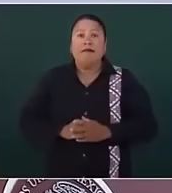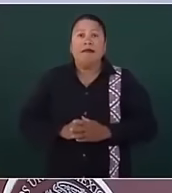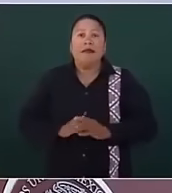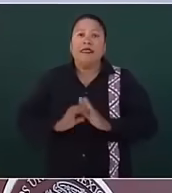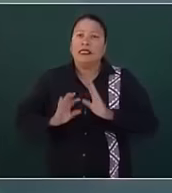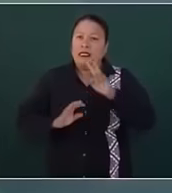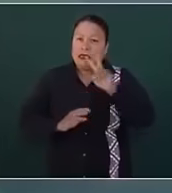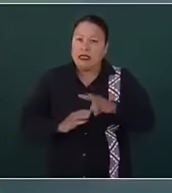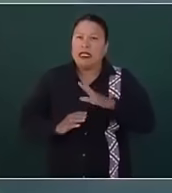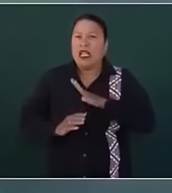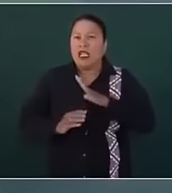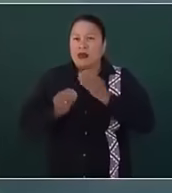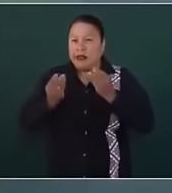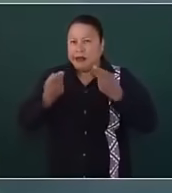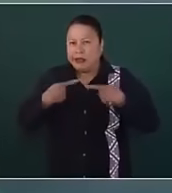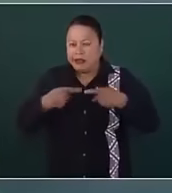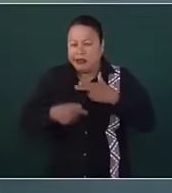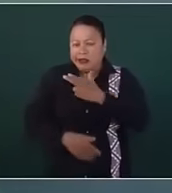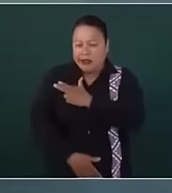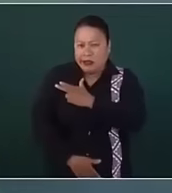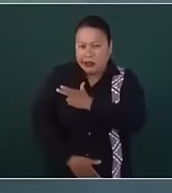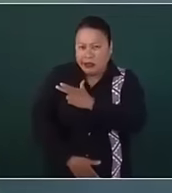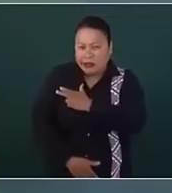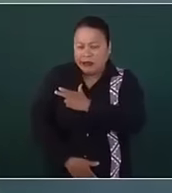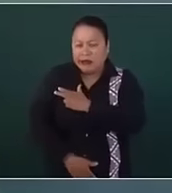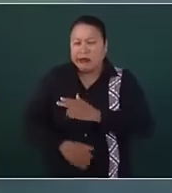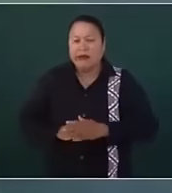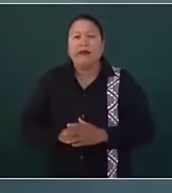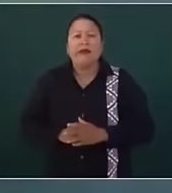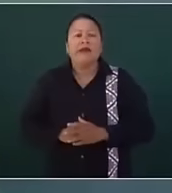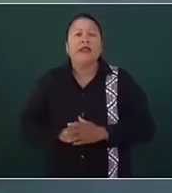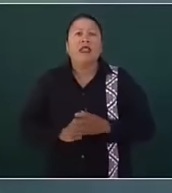cantidad importante de bajas, de heridos, perdón. Y